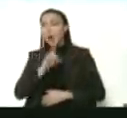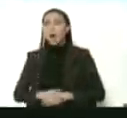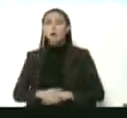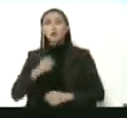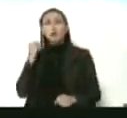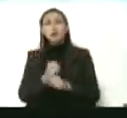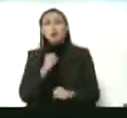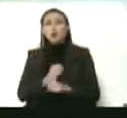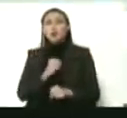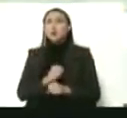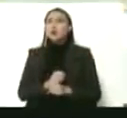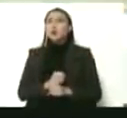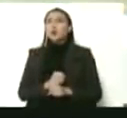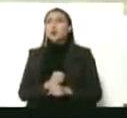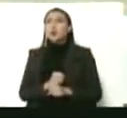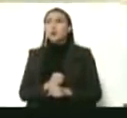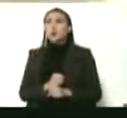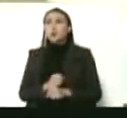Trabajan